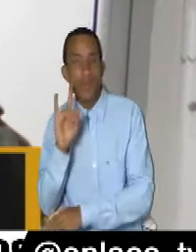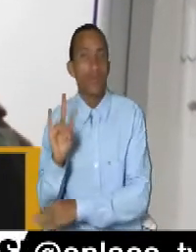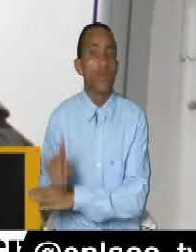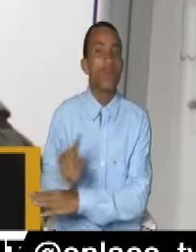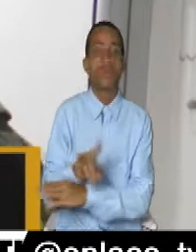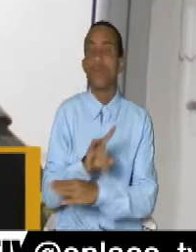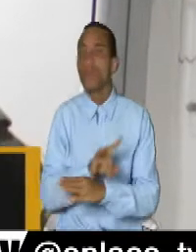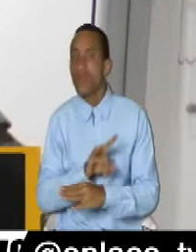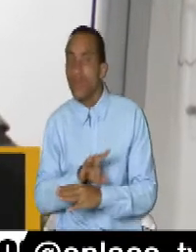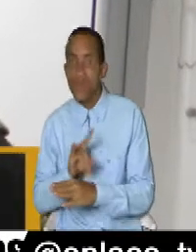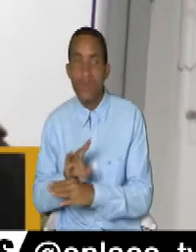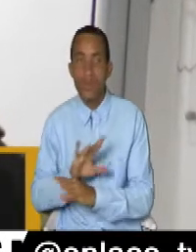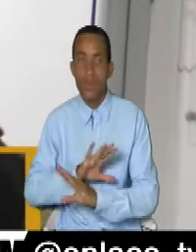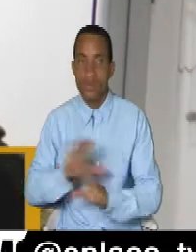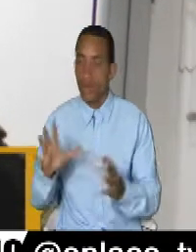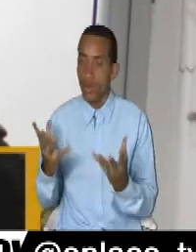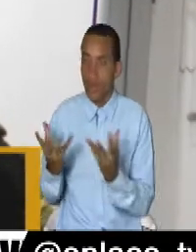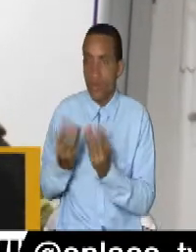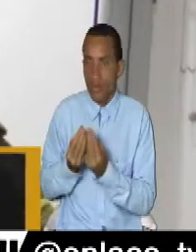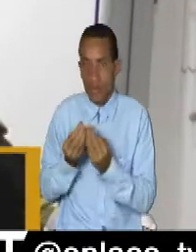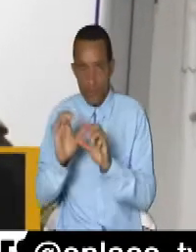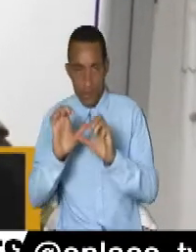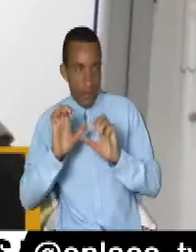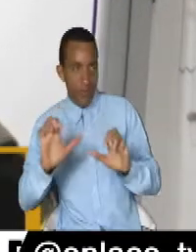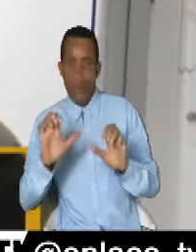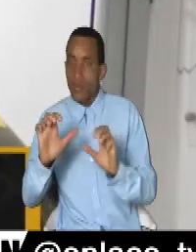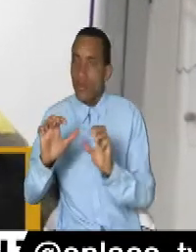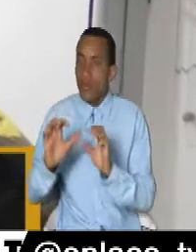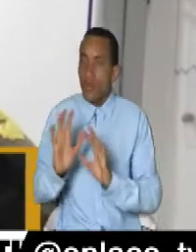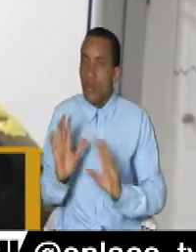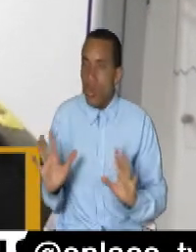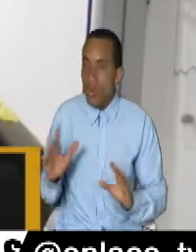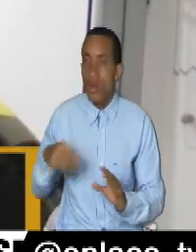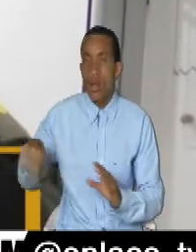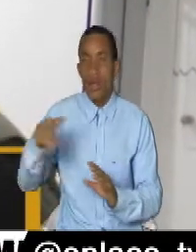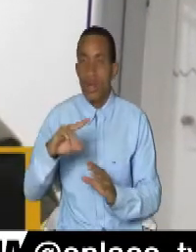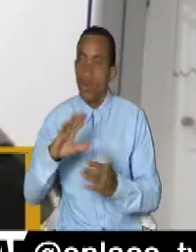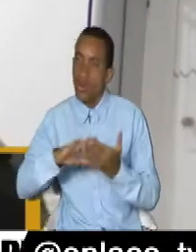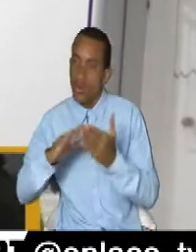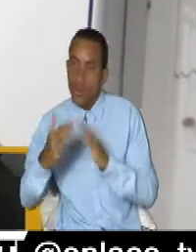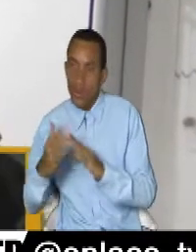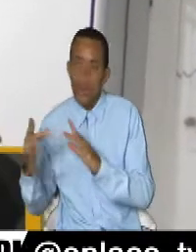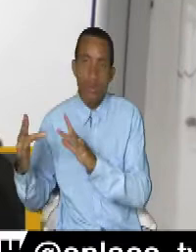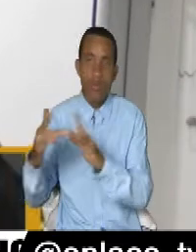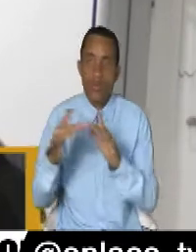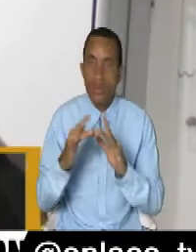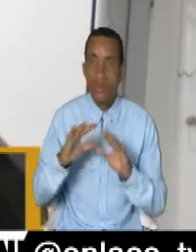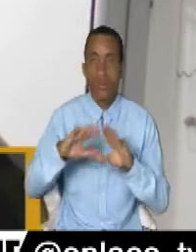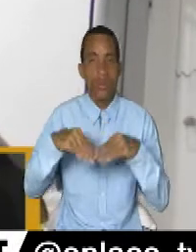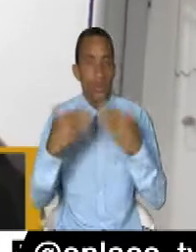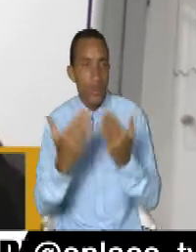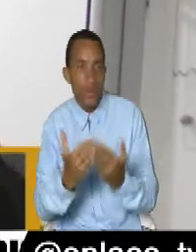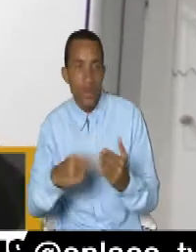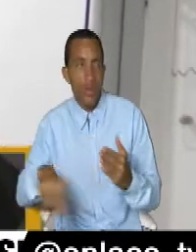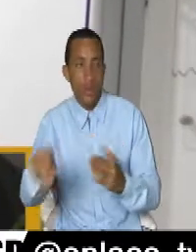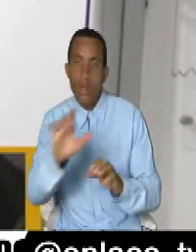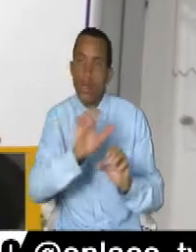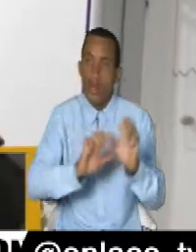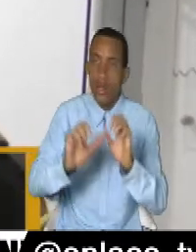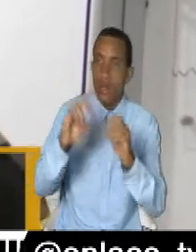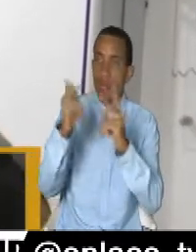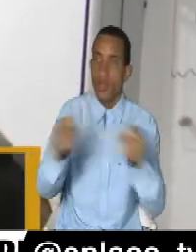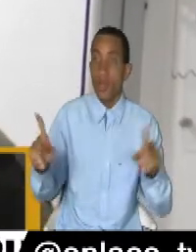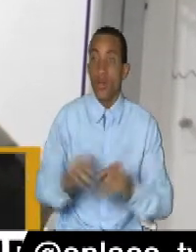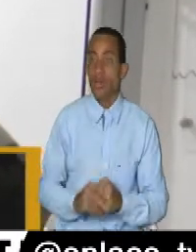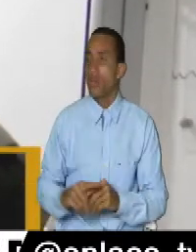hemos realizado frentes de seguridad local, acercamiento con la comunidad, escuelas de seguridad ciudadana, y también tenemos unas grandes fuentes